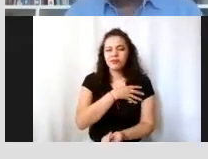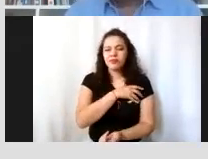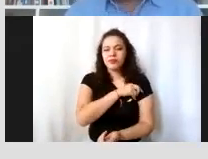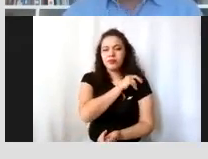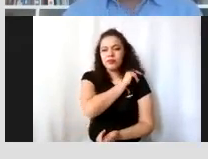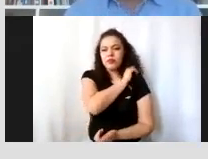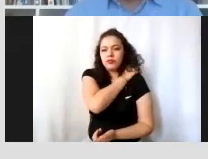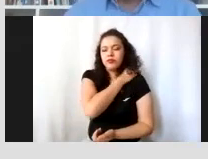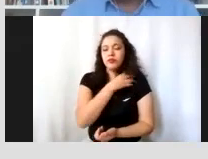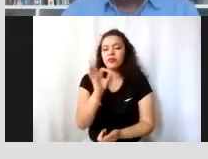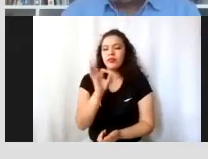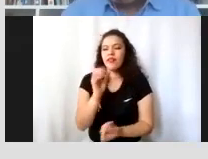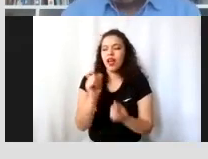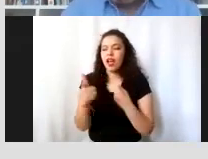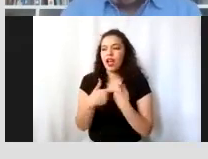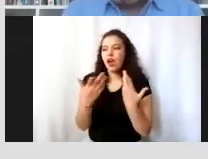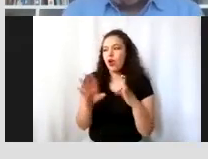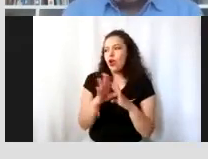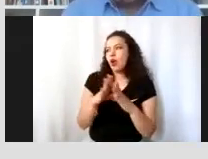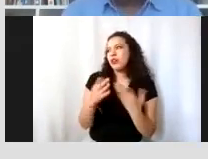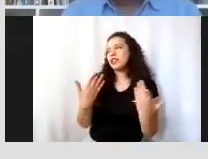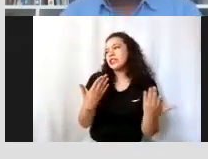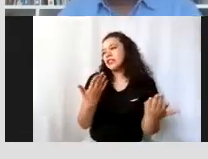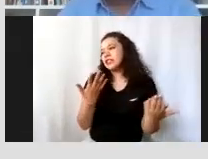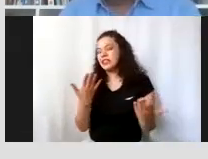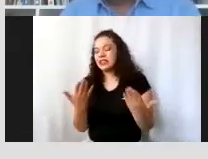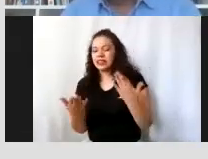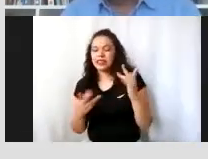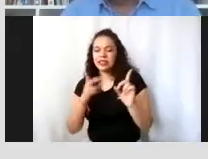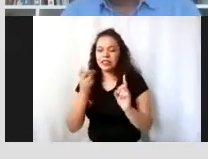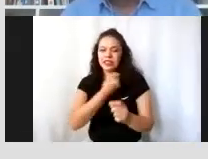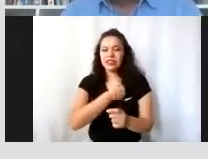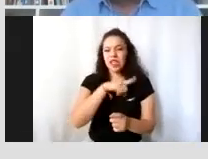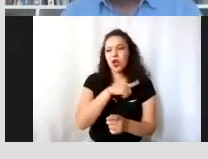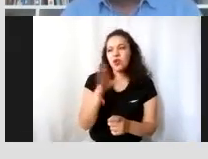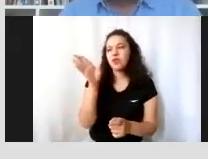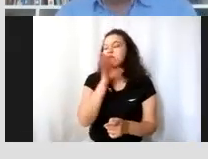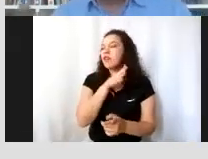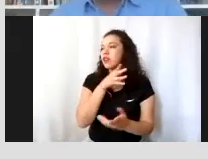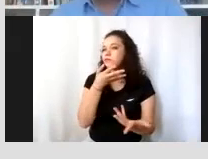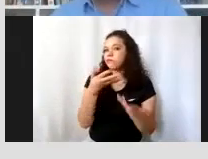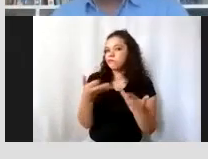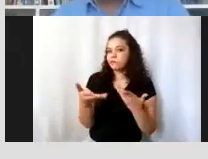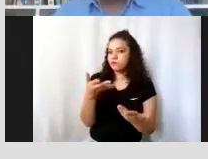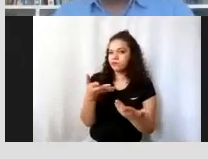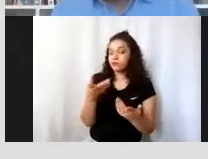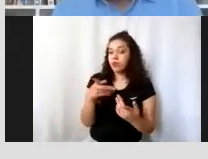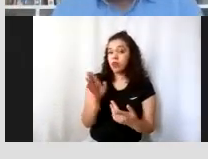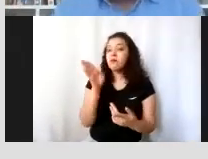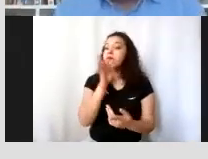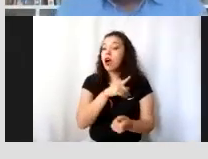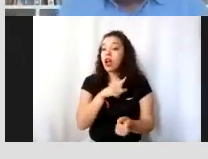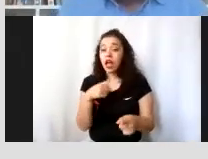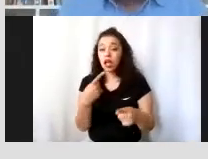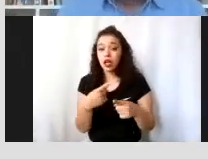tanto impreciso o vago señalar estado de salud inconveniente. ¿Inconveniente para